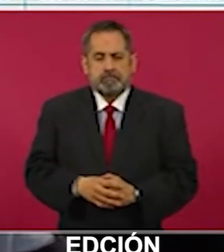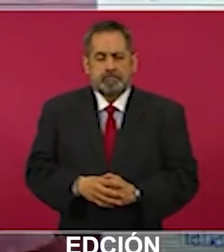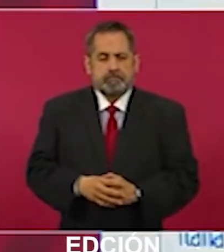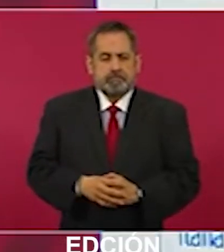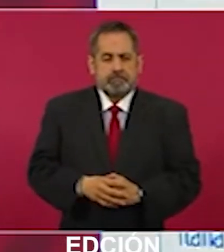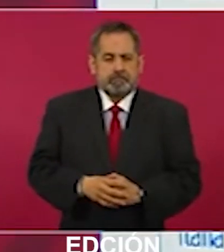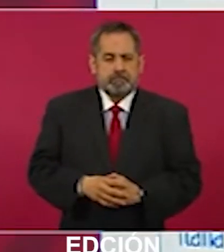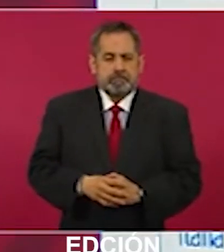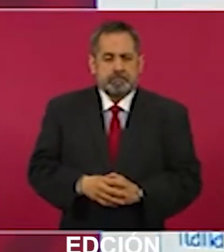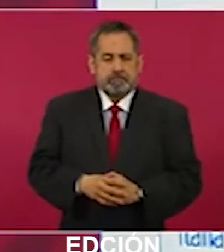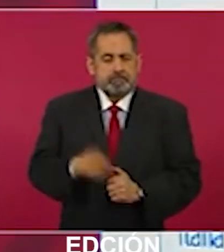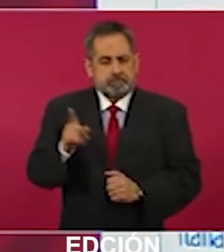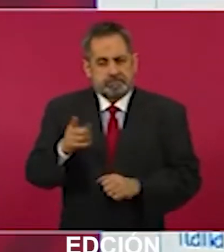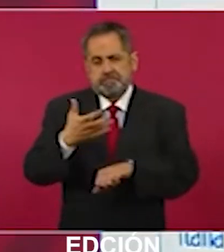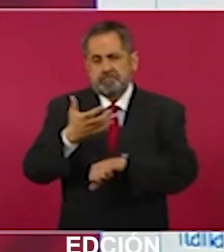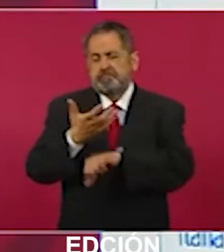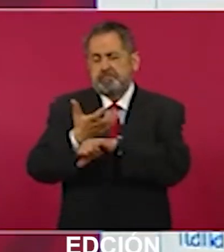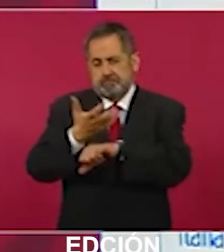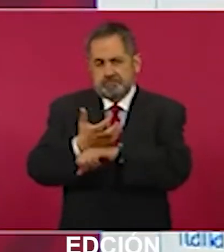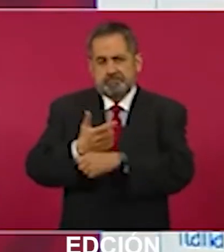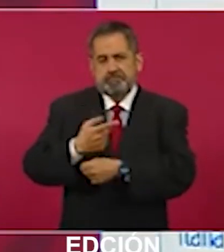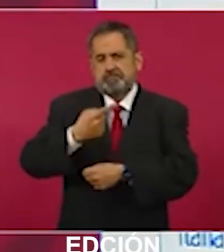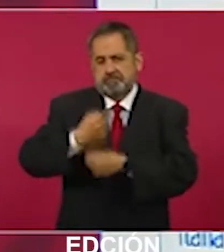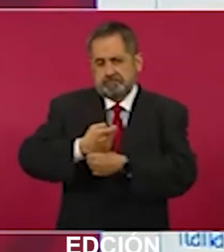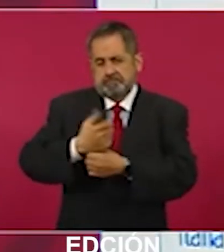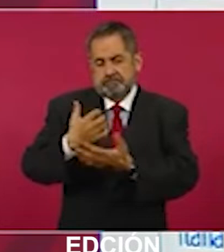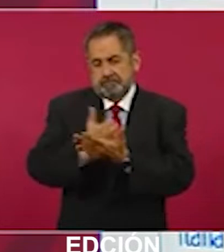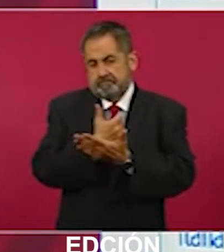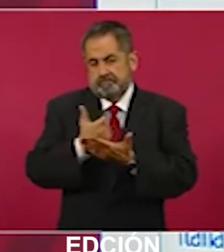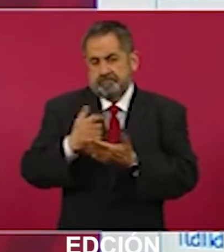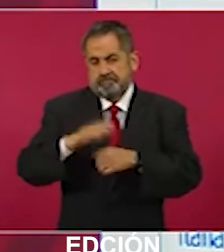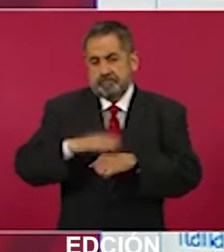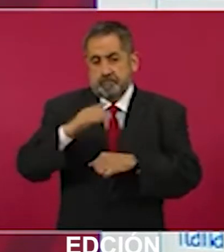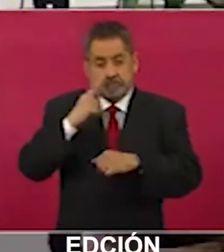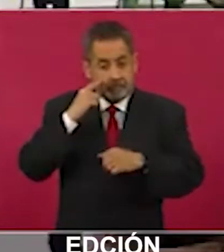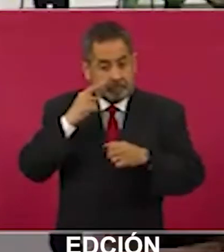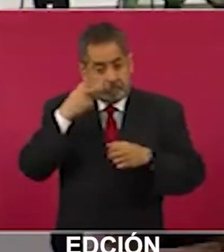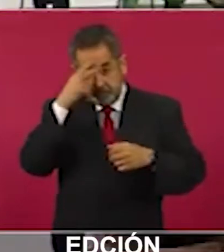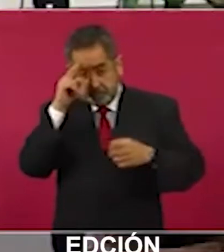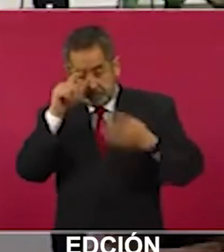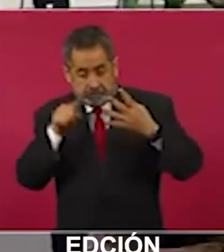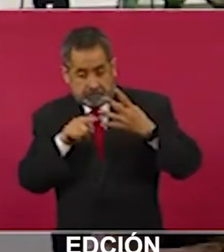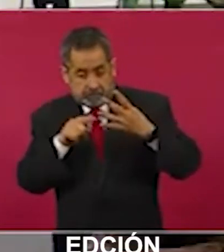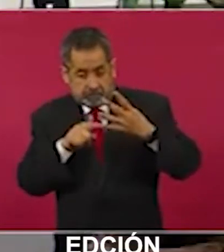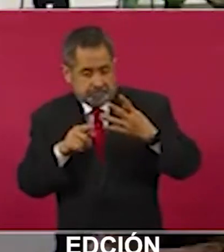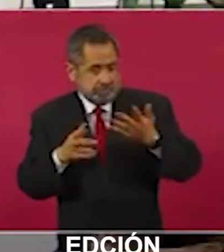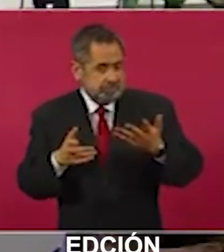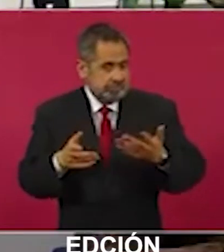ahí Estados Unidos, ¿no? Pero México,